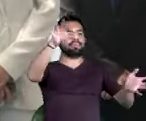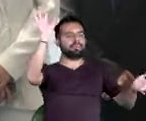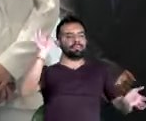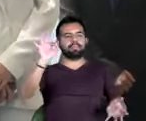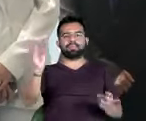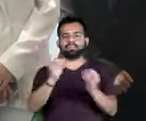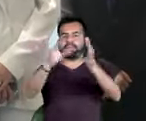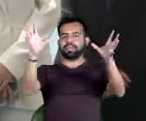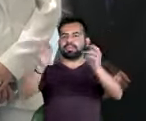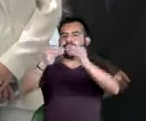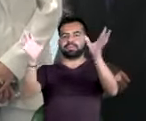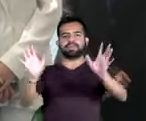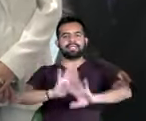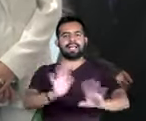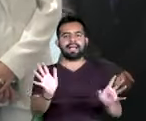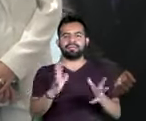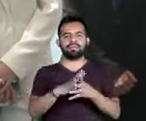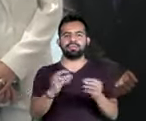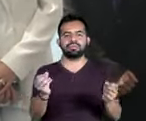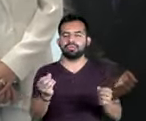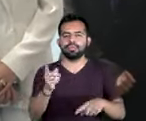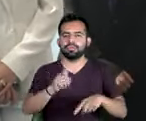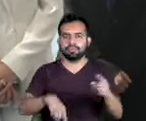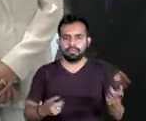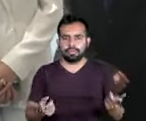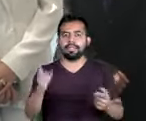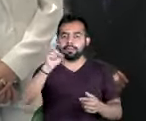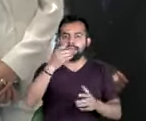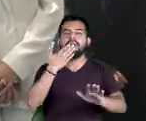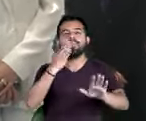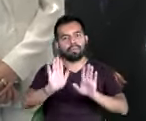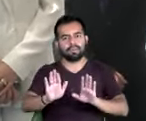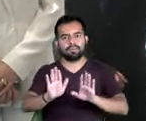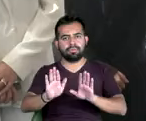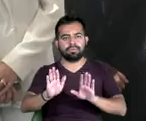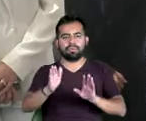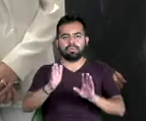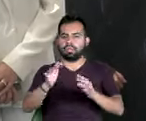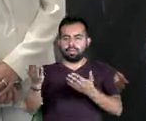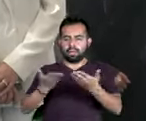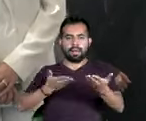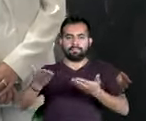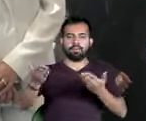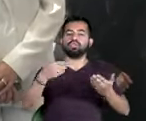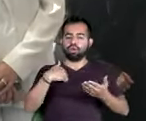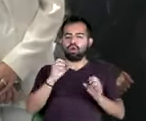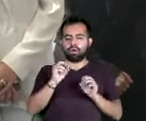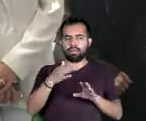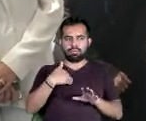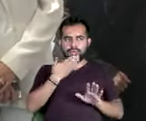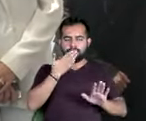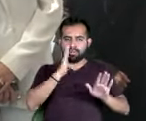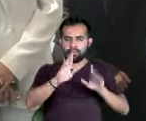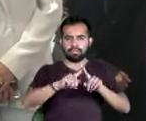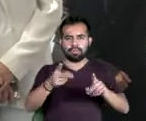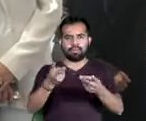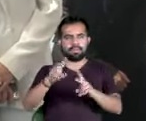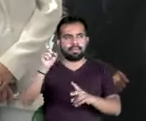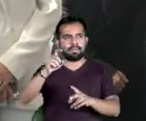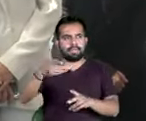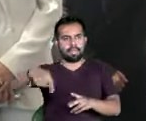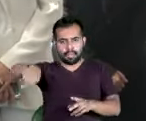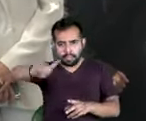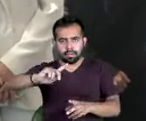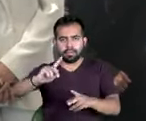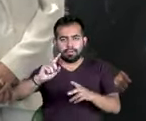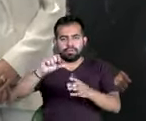magas con unas varitas mágicas que solventemos todos los problemas. Esto es también con ustedes, codo a codo, que no nos suelten la mano, que la expectativa sea de avance